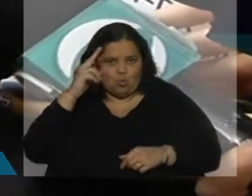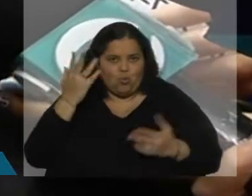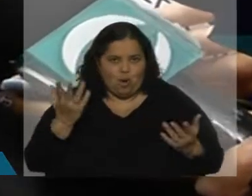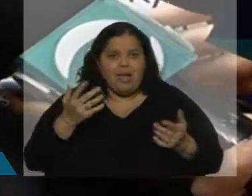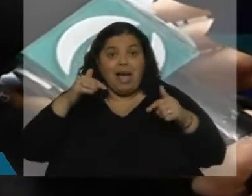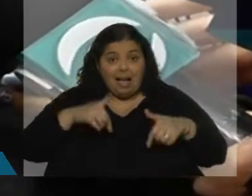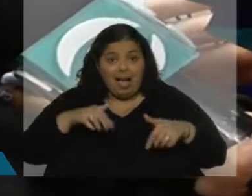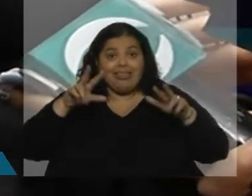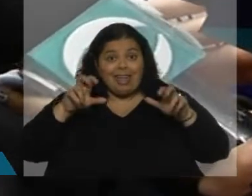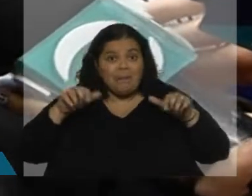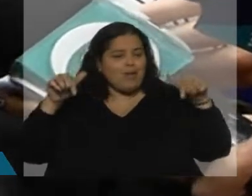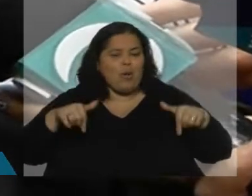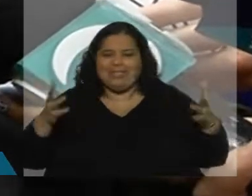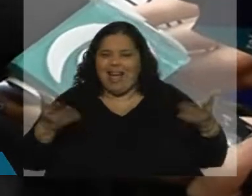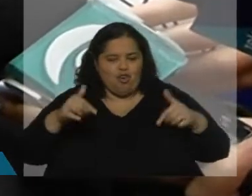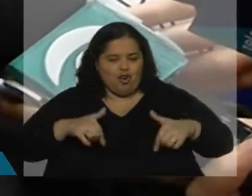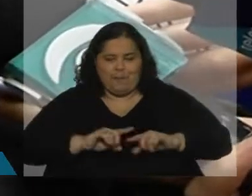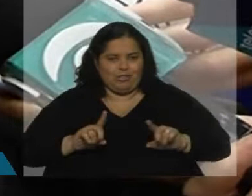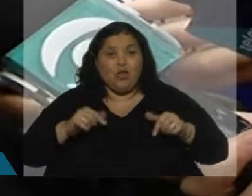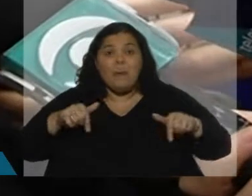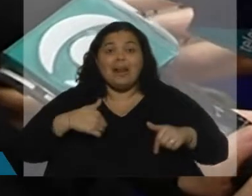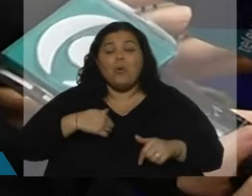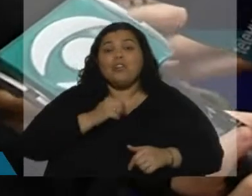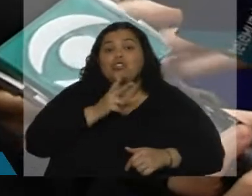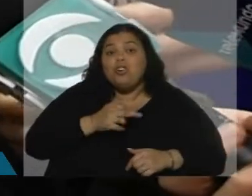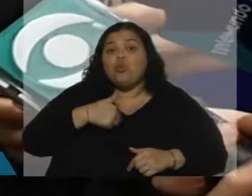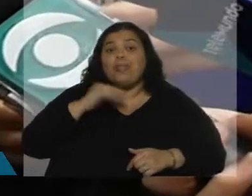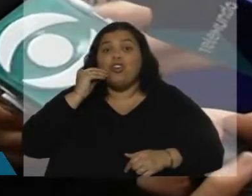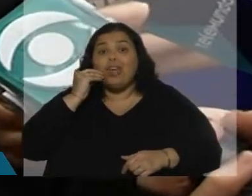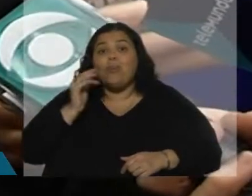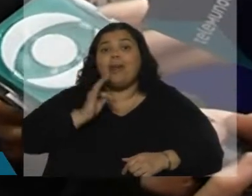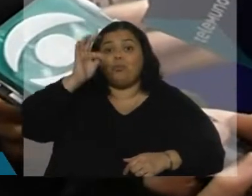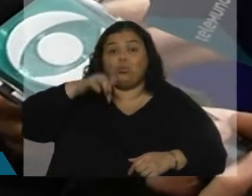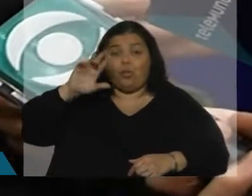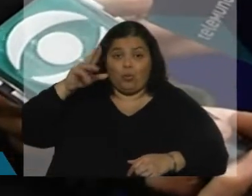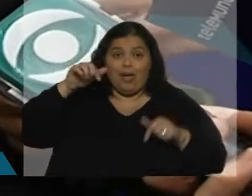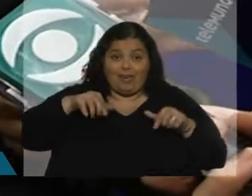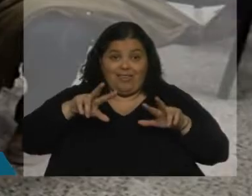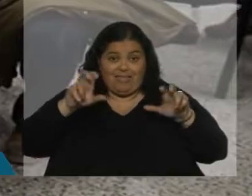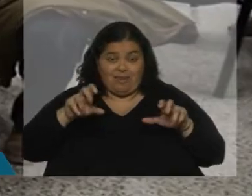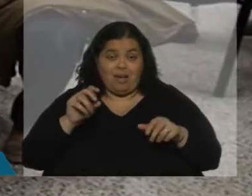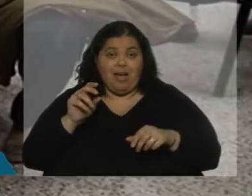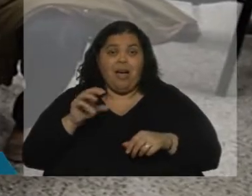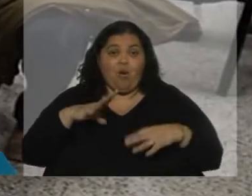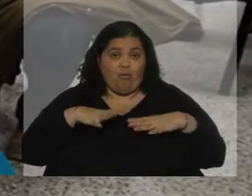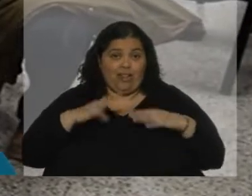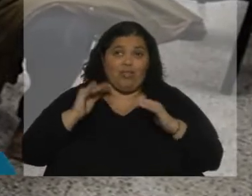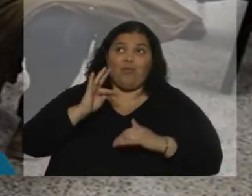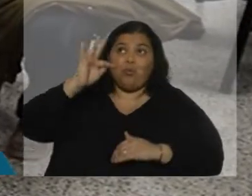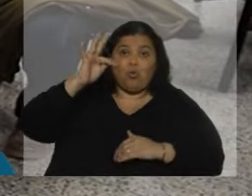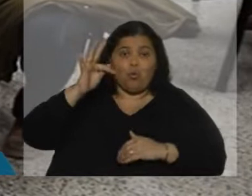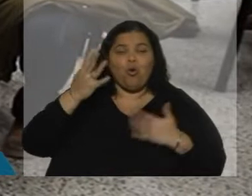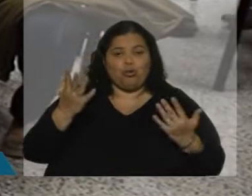que no es para hoy es para nuestros hijos para nuestros nietos es para el futuro del uruguay así que nosotros como cámara de